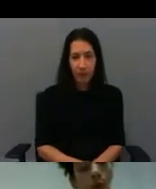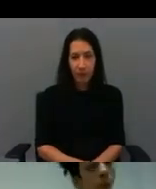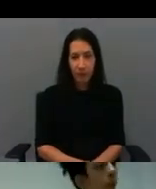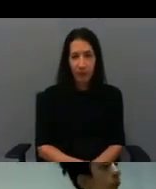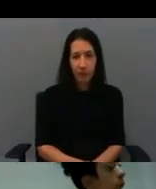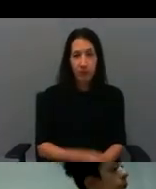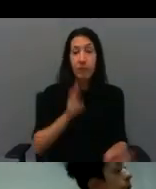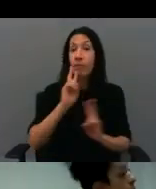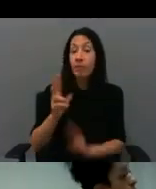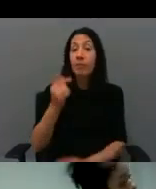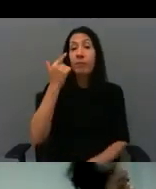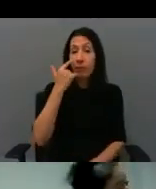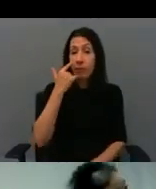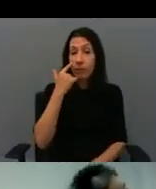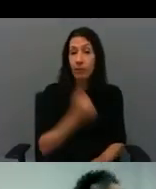Pues mira,